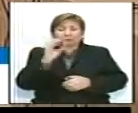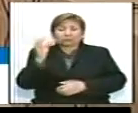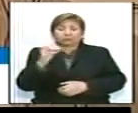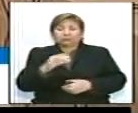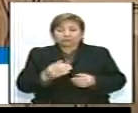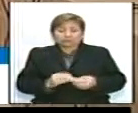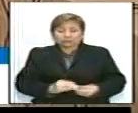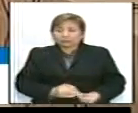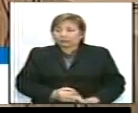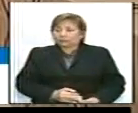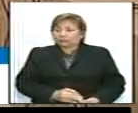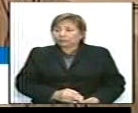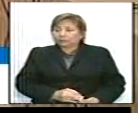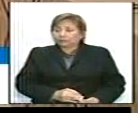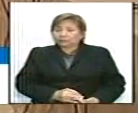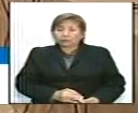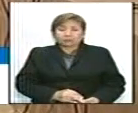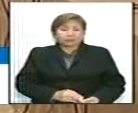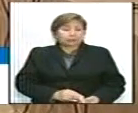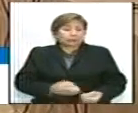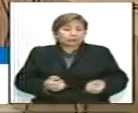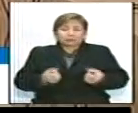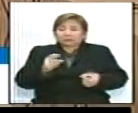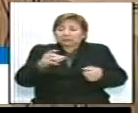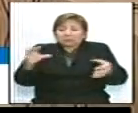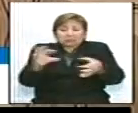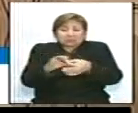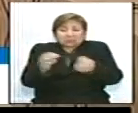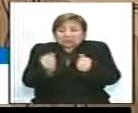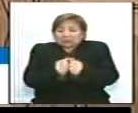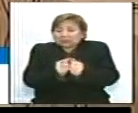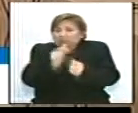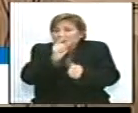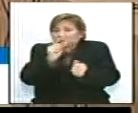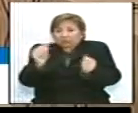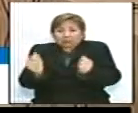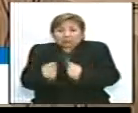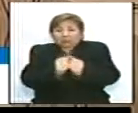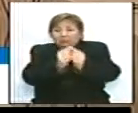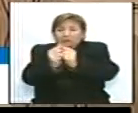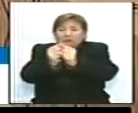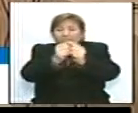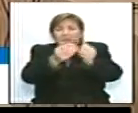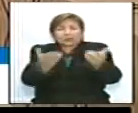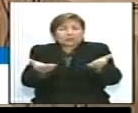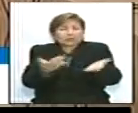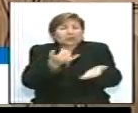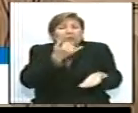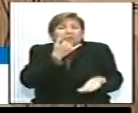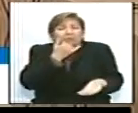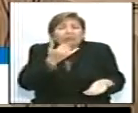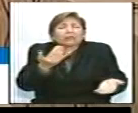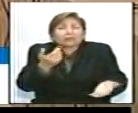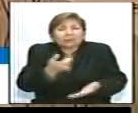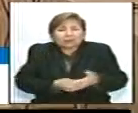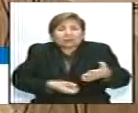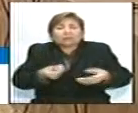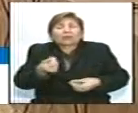serenazgo, los serenos, sus vehículos, y no se juntan, no hacen patrullaje integrado. ¿Cuál es el costo